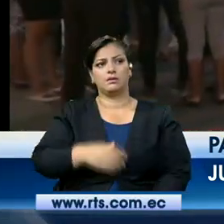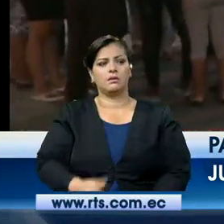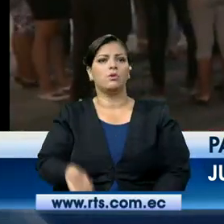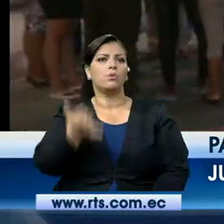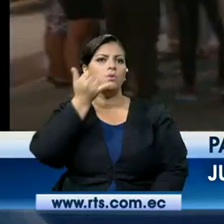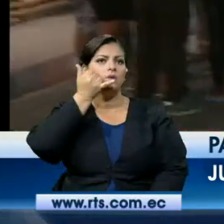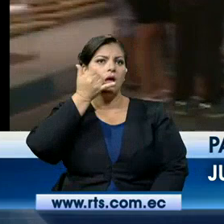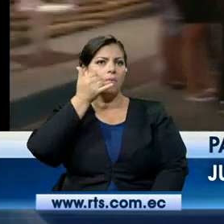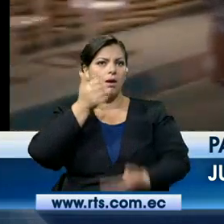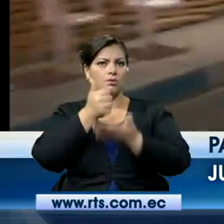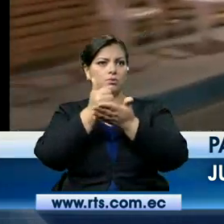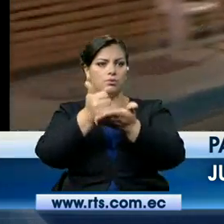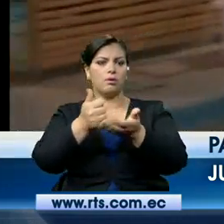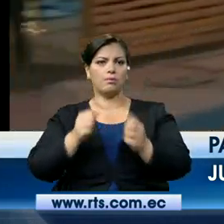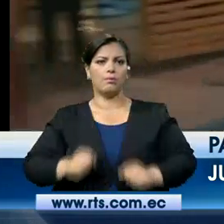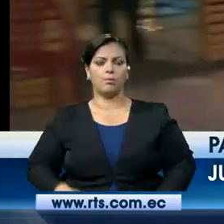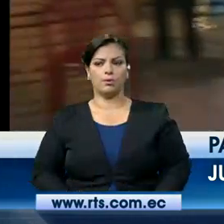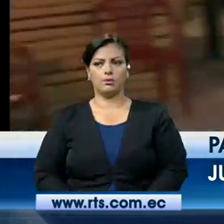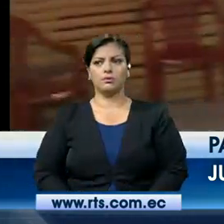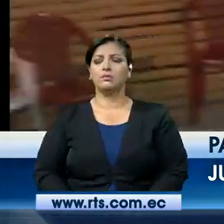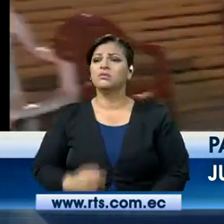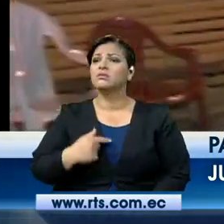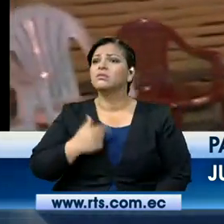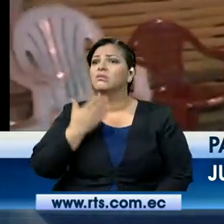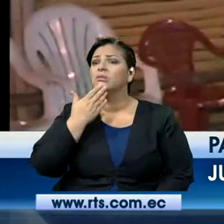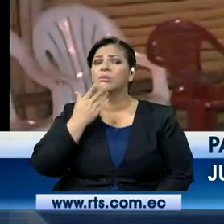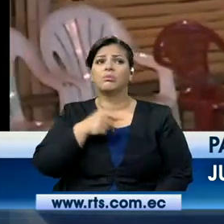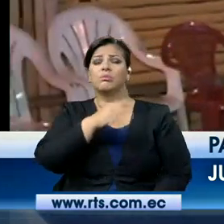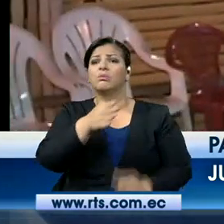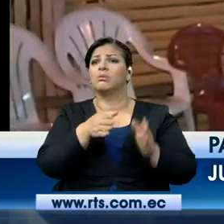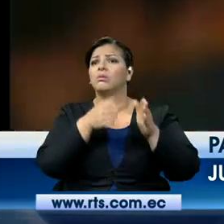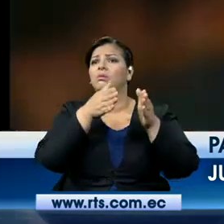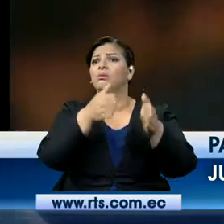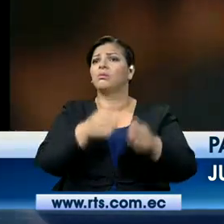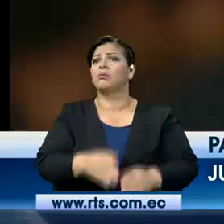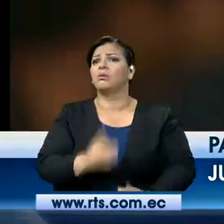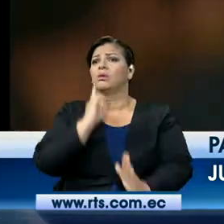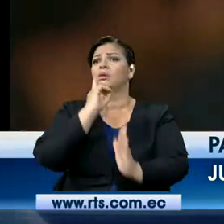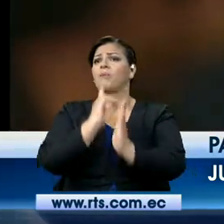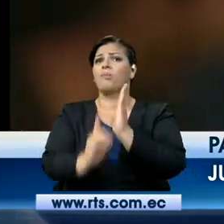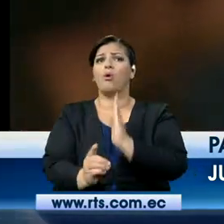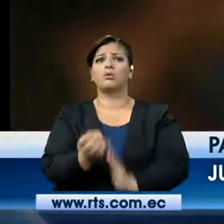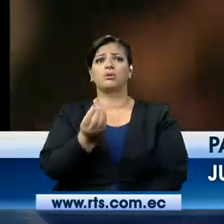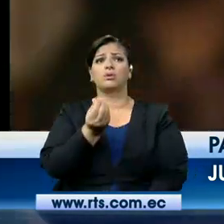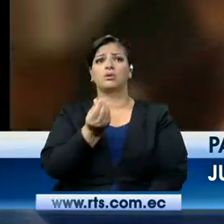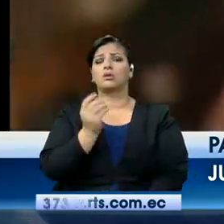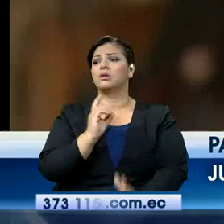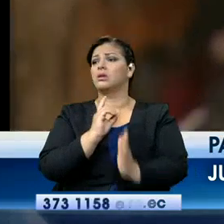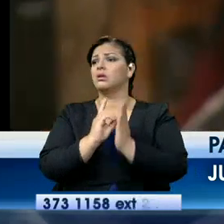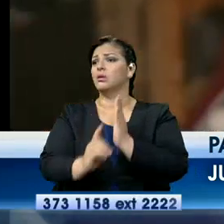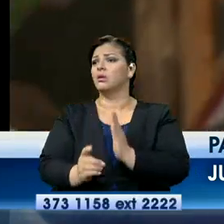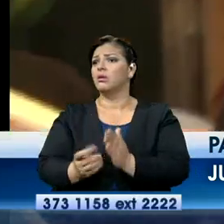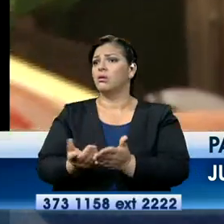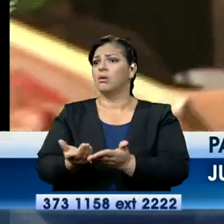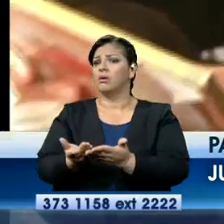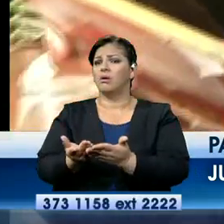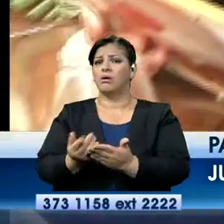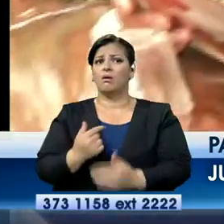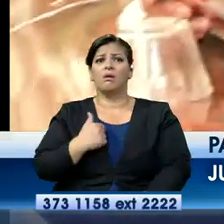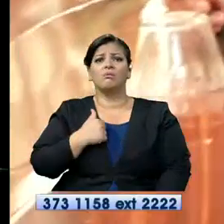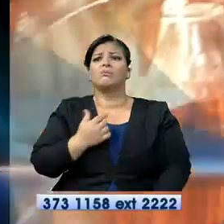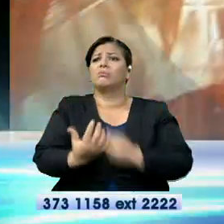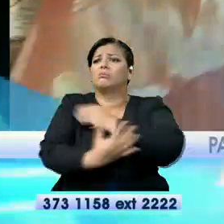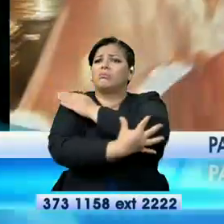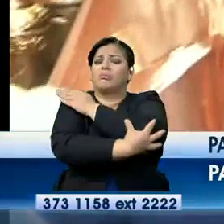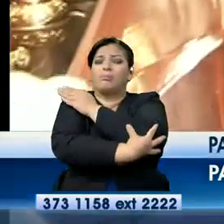dieron, pero mañana no, me dijeron que tengo que depositar los de $600 y no tengo 2 reales para depositar. Yo soy bien pobre,